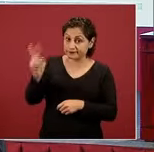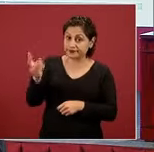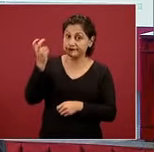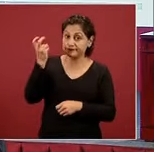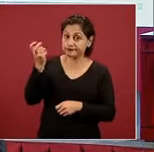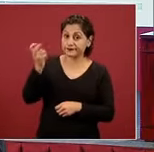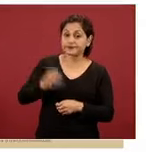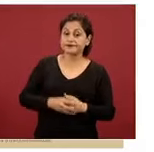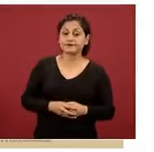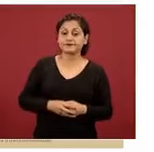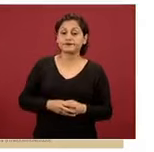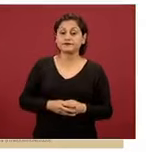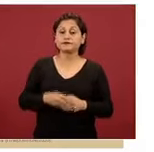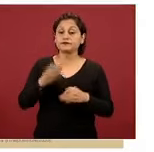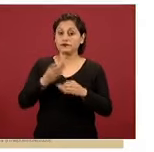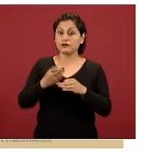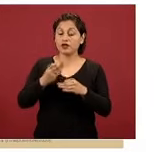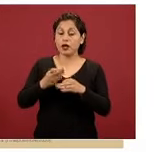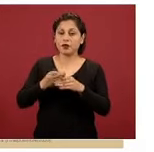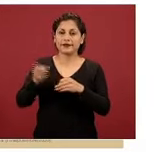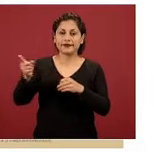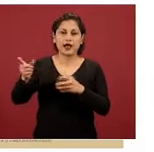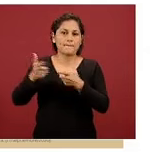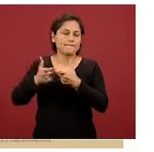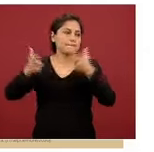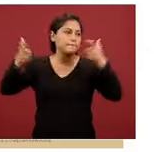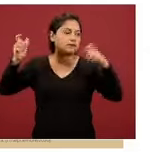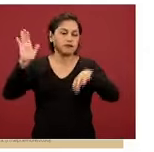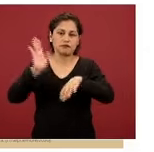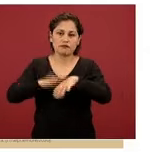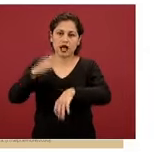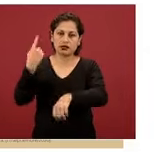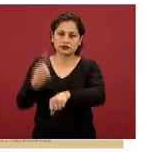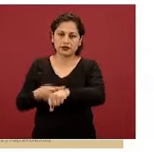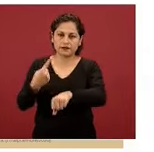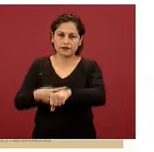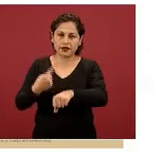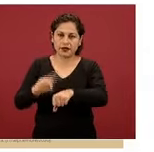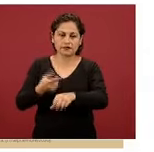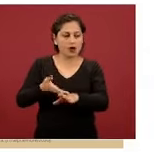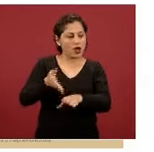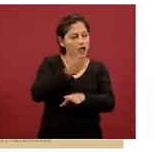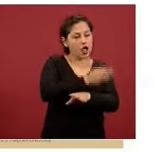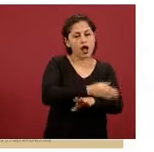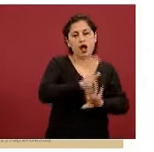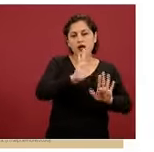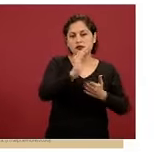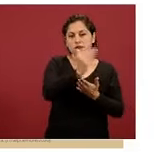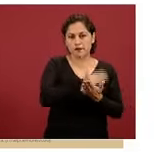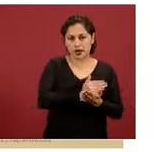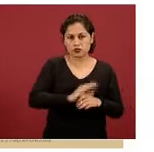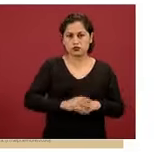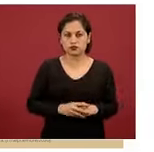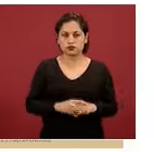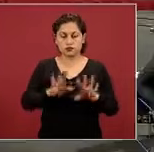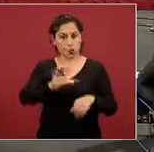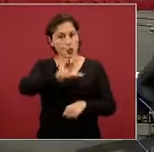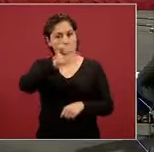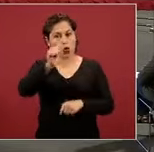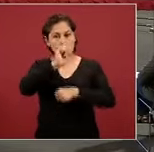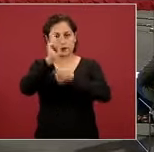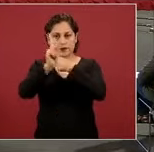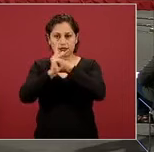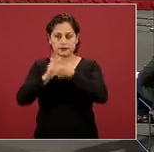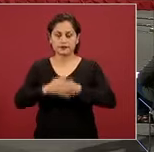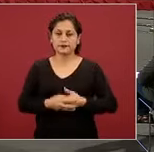incluso más casos por millón de habitantes que el punto máximo de la primera oleada epidémica. Veamos uno más.